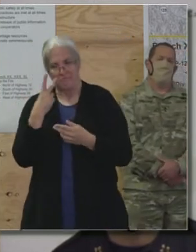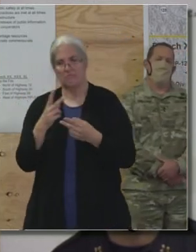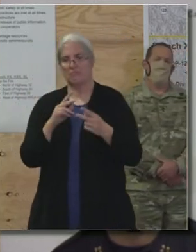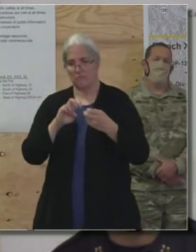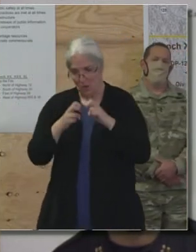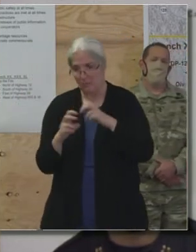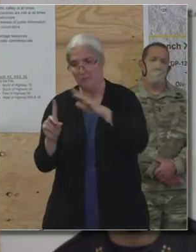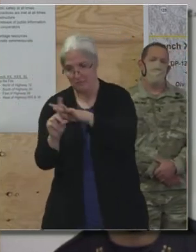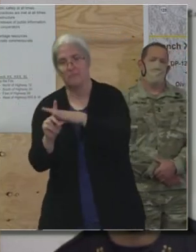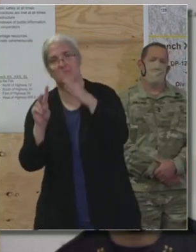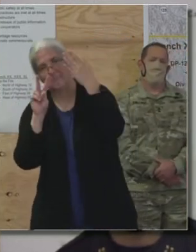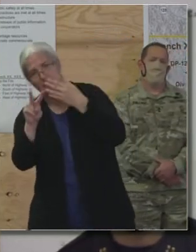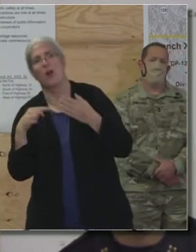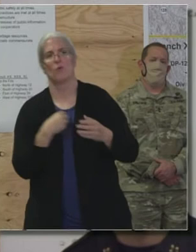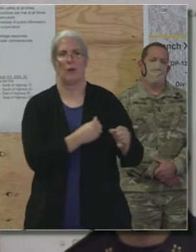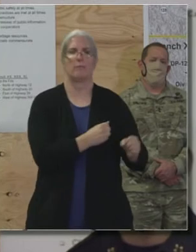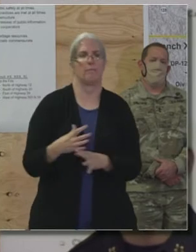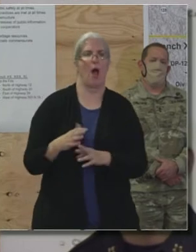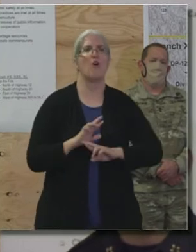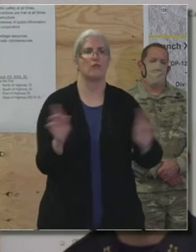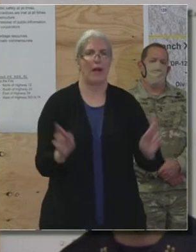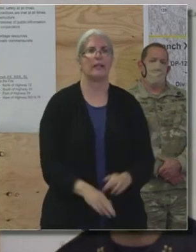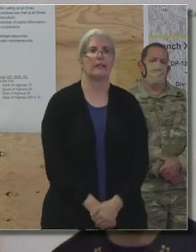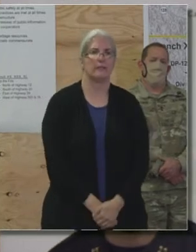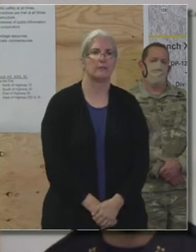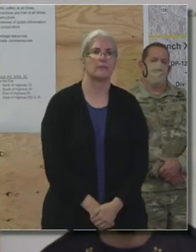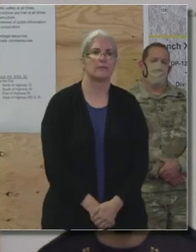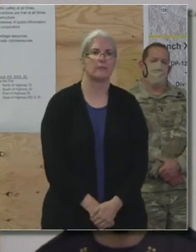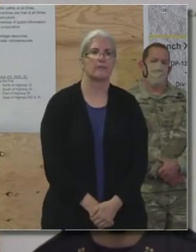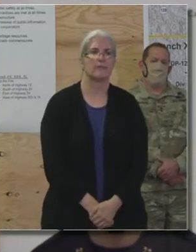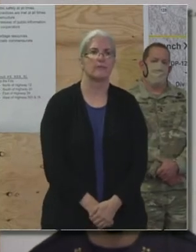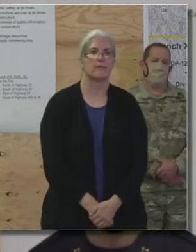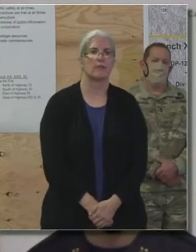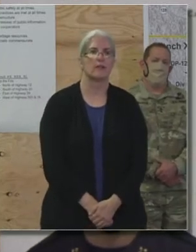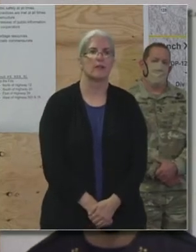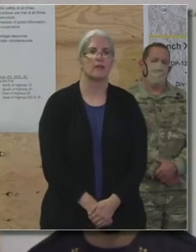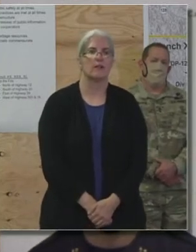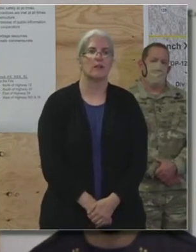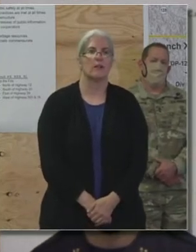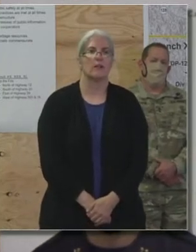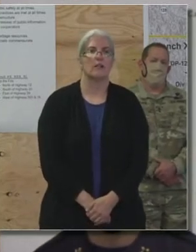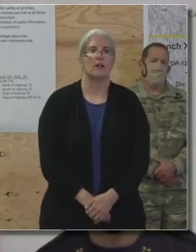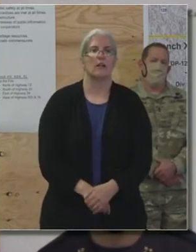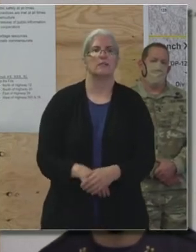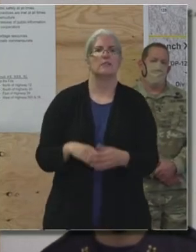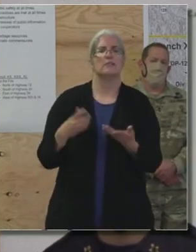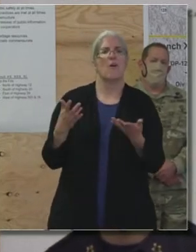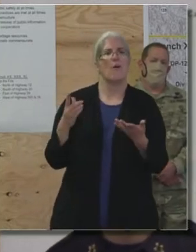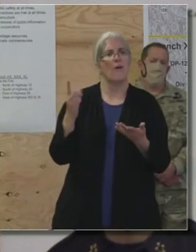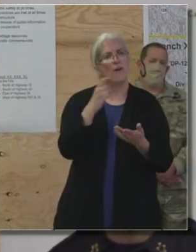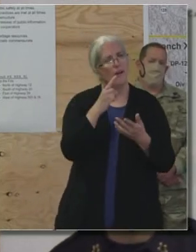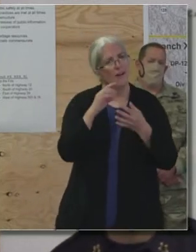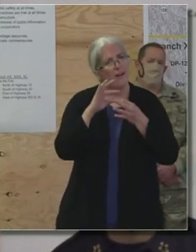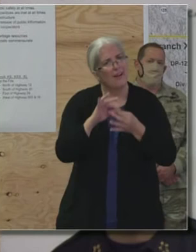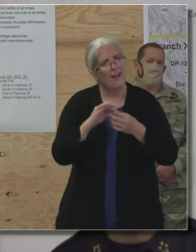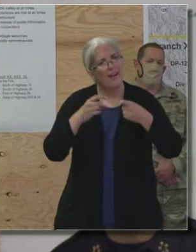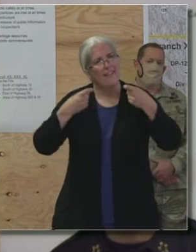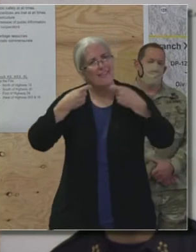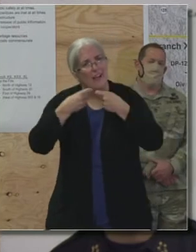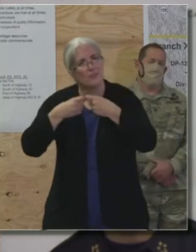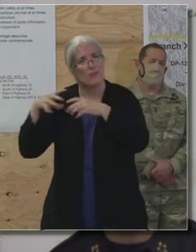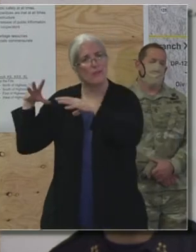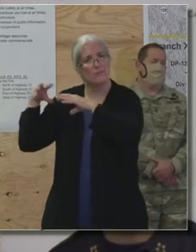vacíos están hablando acerca de energía renovable dado los apagones el estado se excedió demasiado